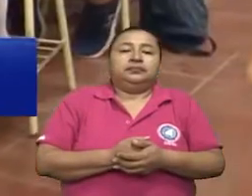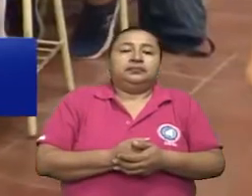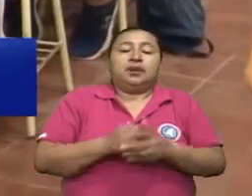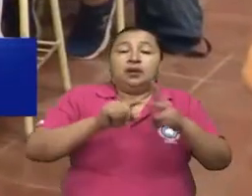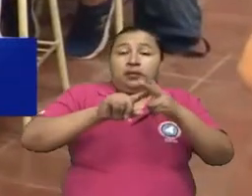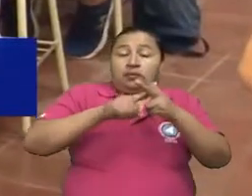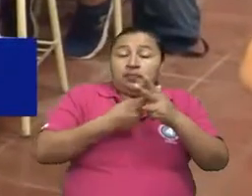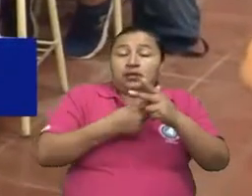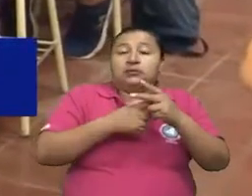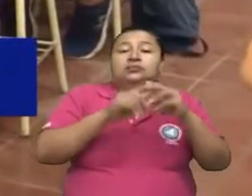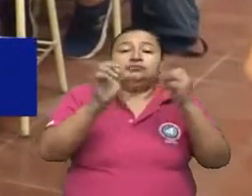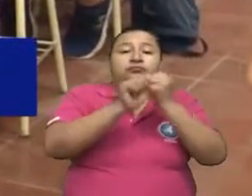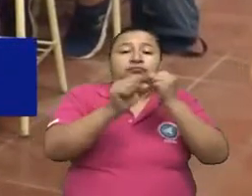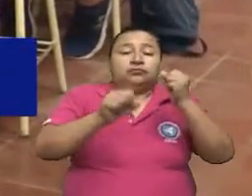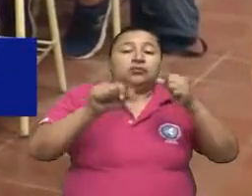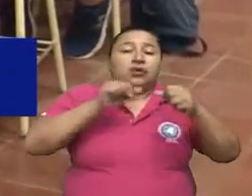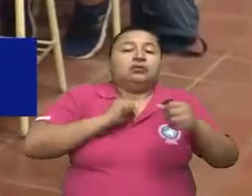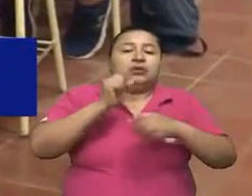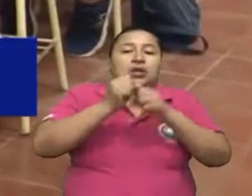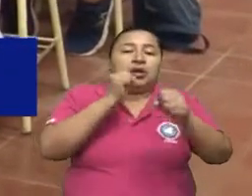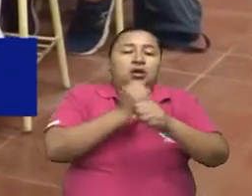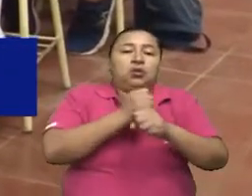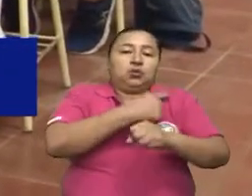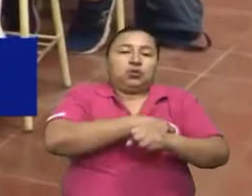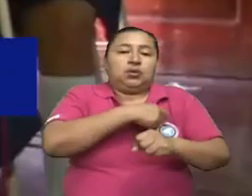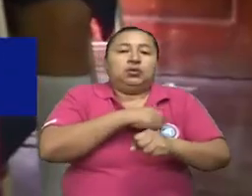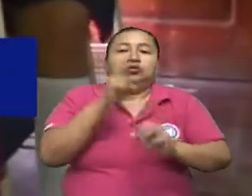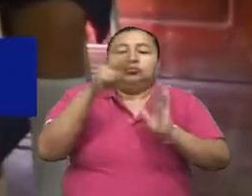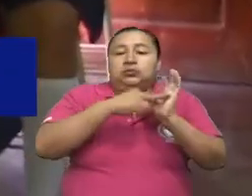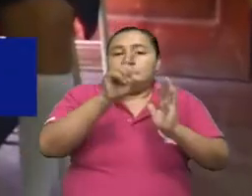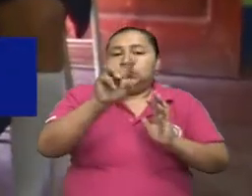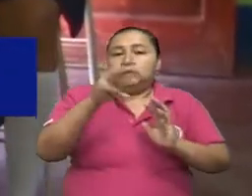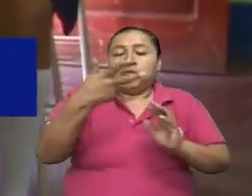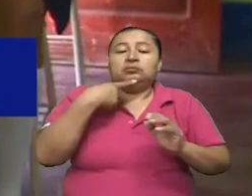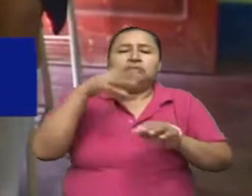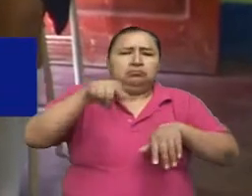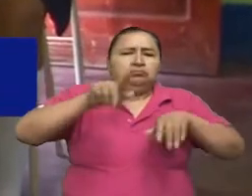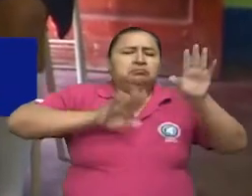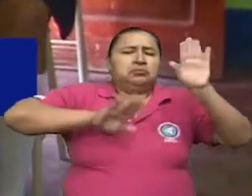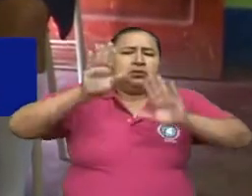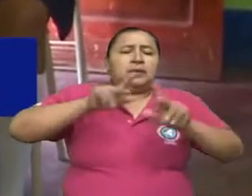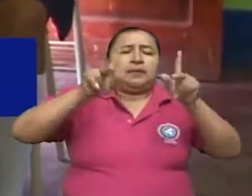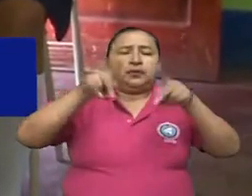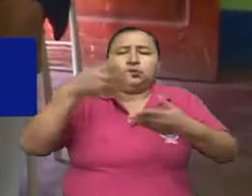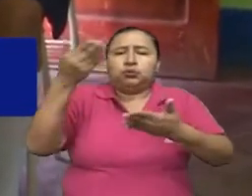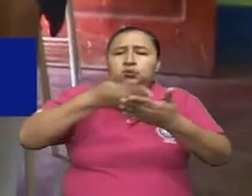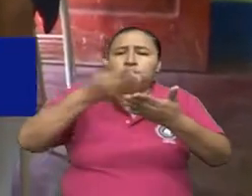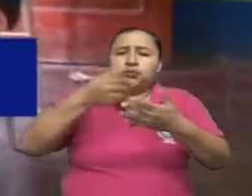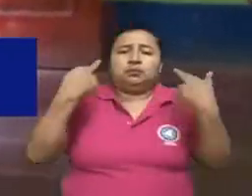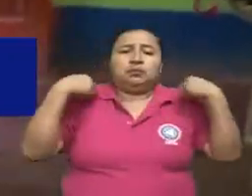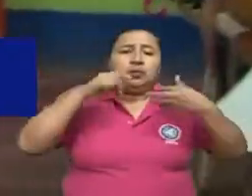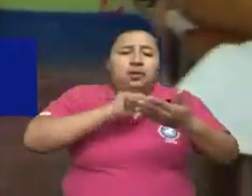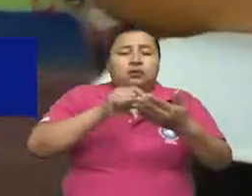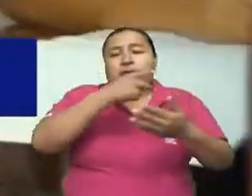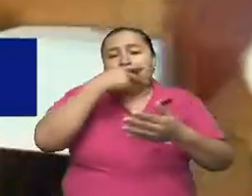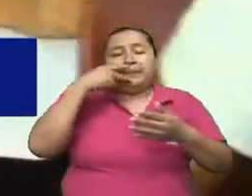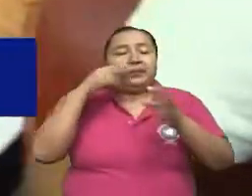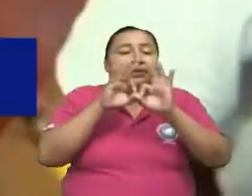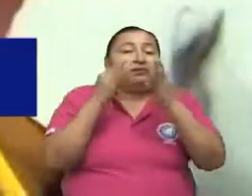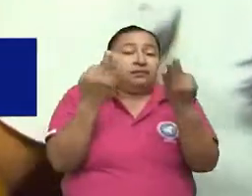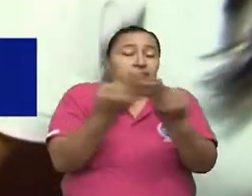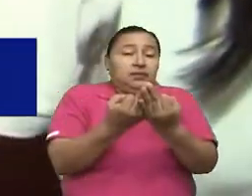Inicia jornada evaluativa del año escolar 2019, en la que participan estudiantes, maestros y padres de